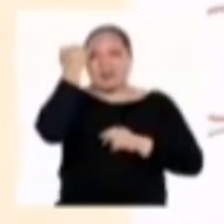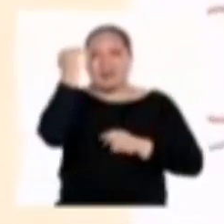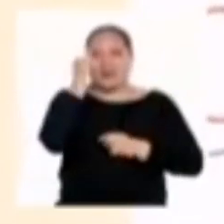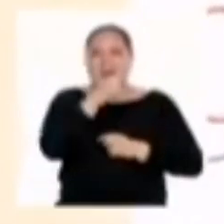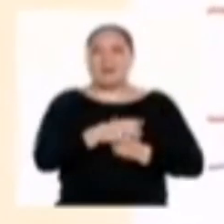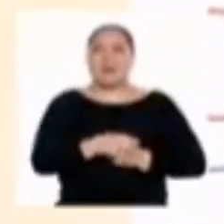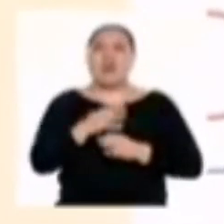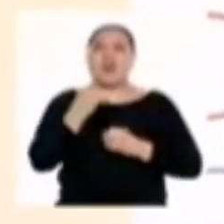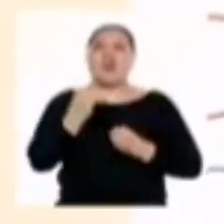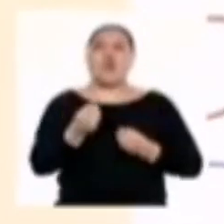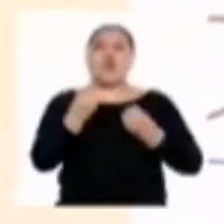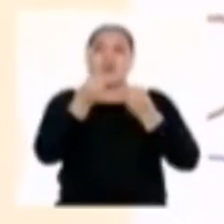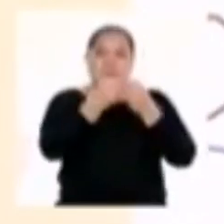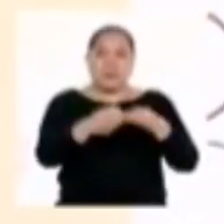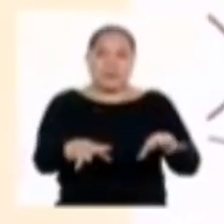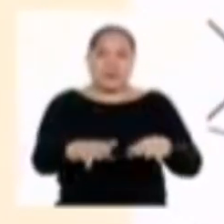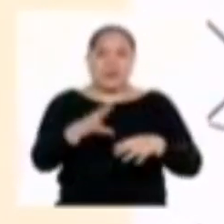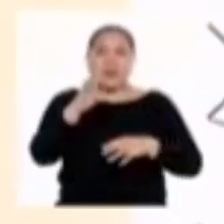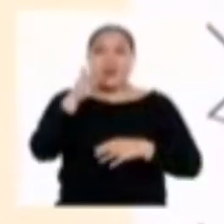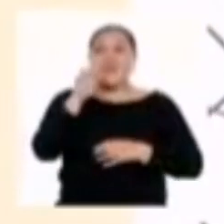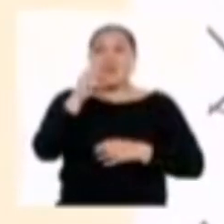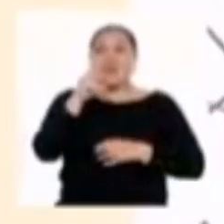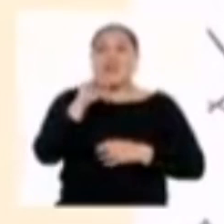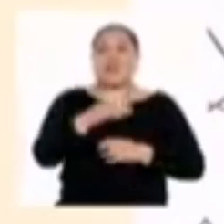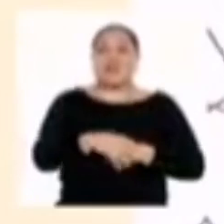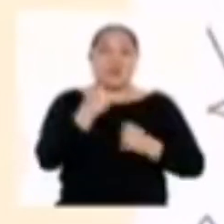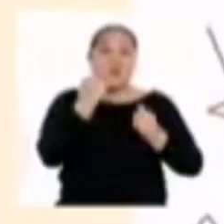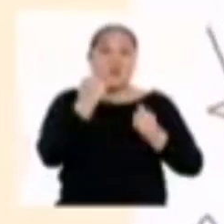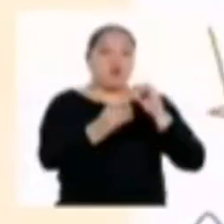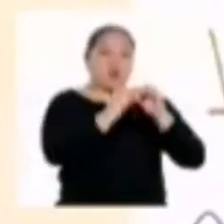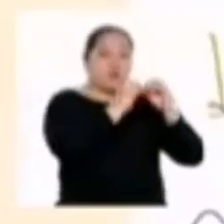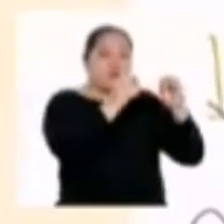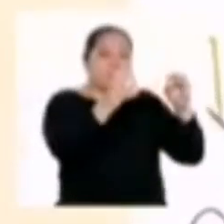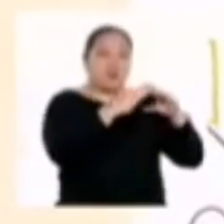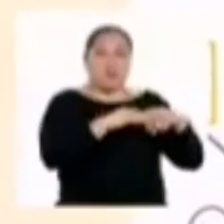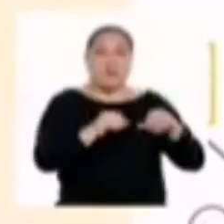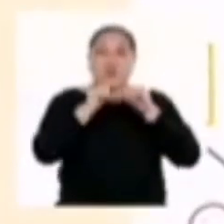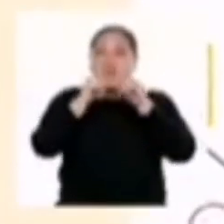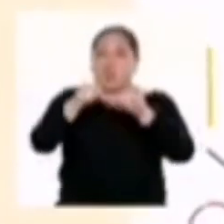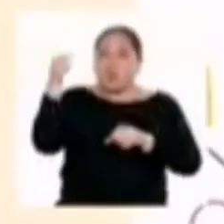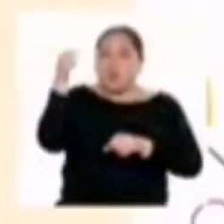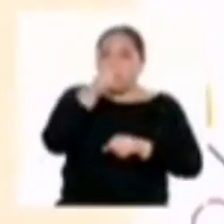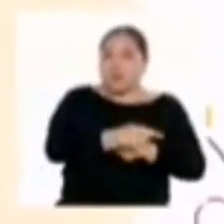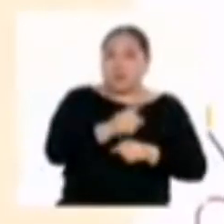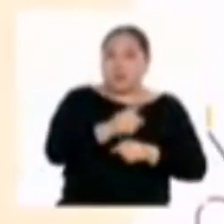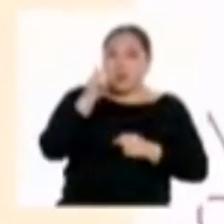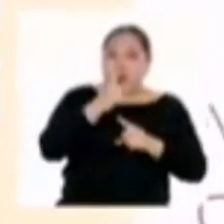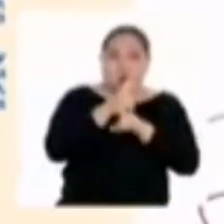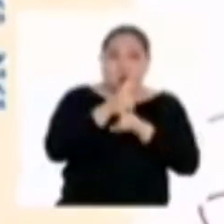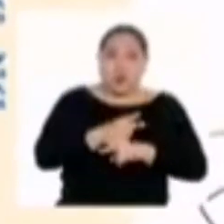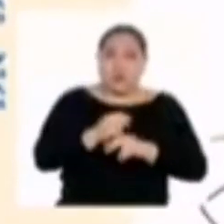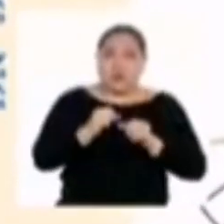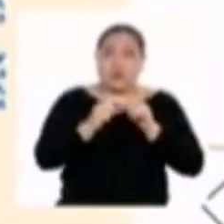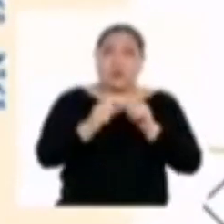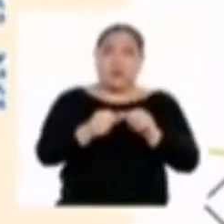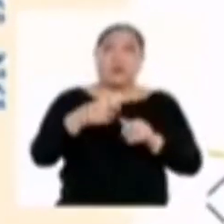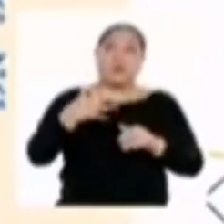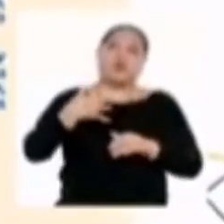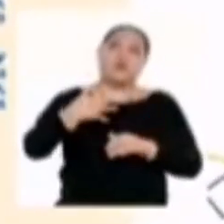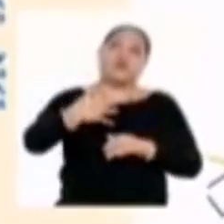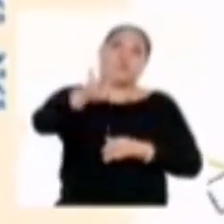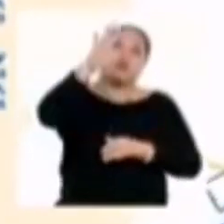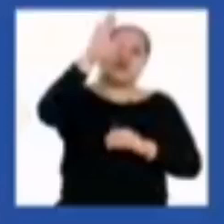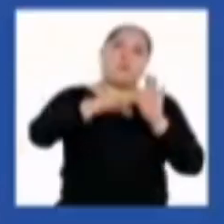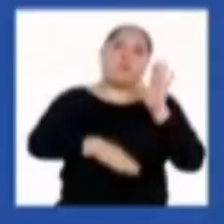cómo se está perdiendo la biodiversidad y luego concluye en la última oración que si seguimos esta línea se mantendrá más allá